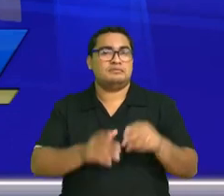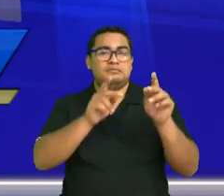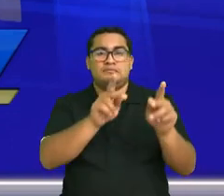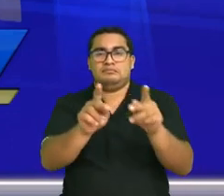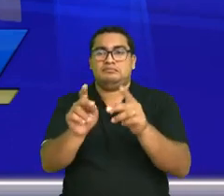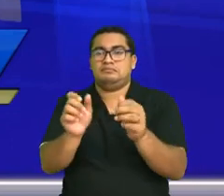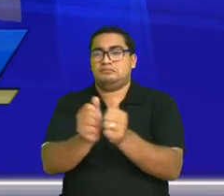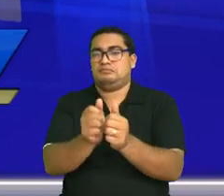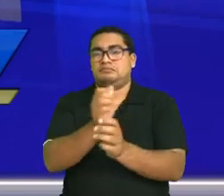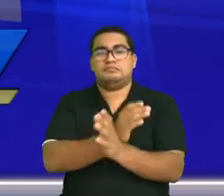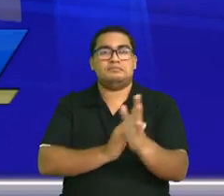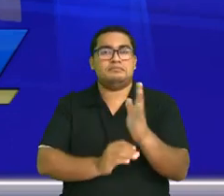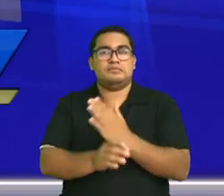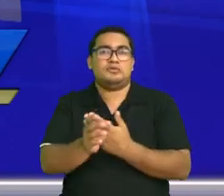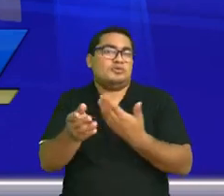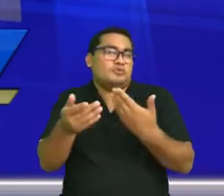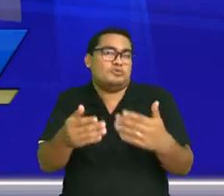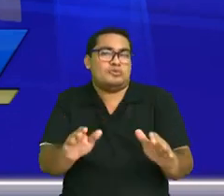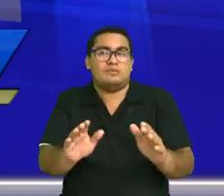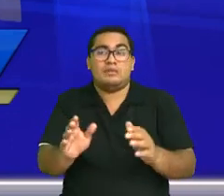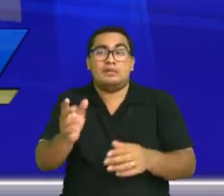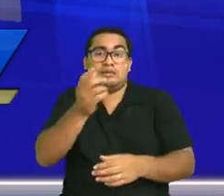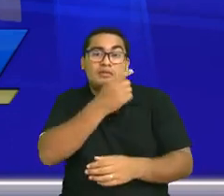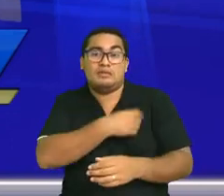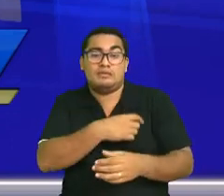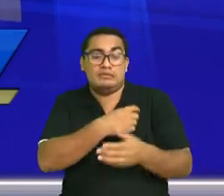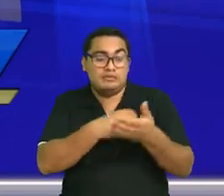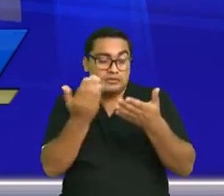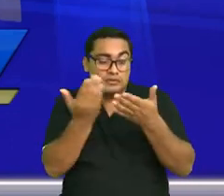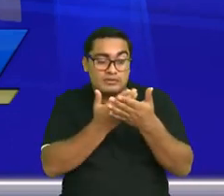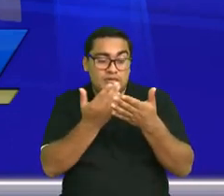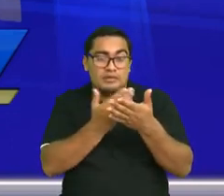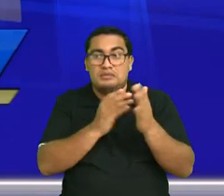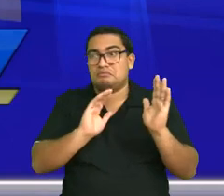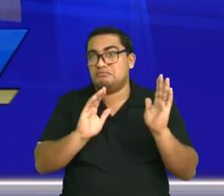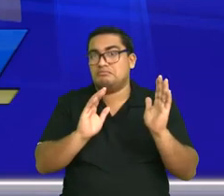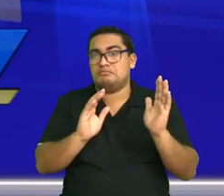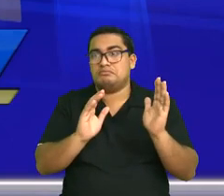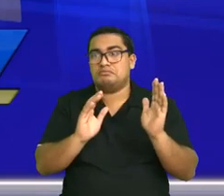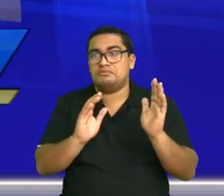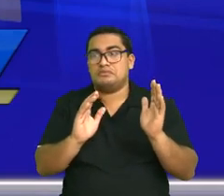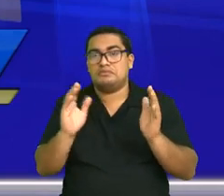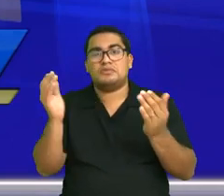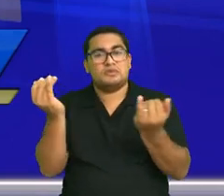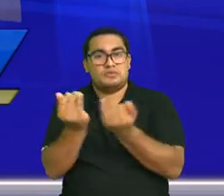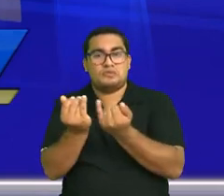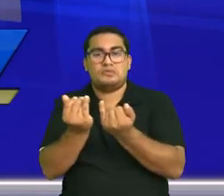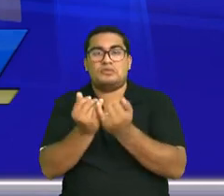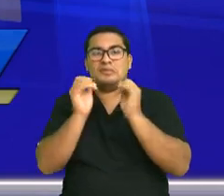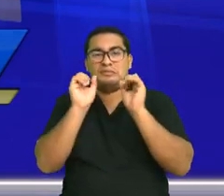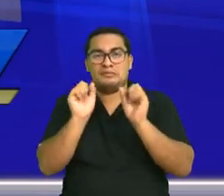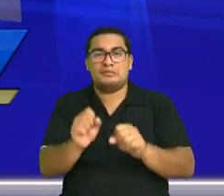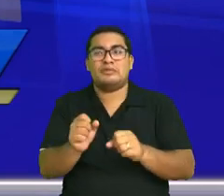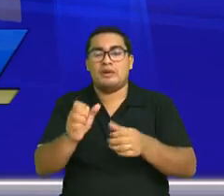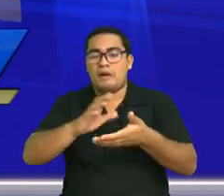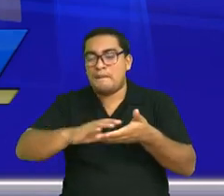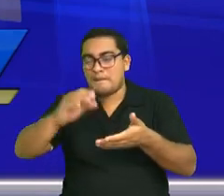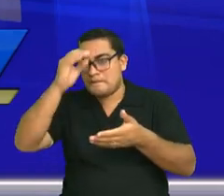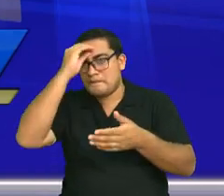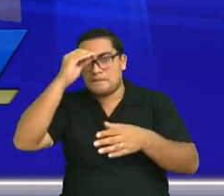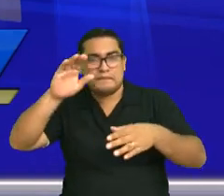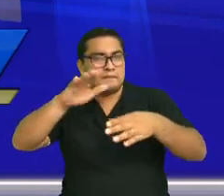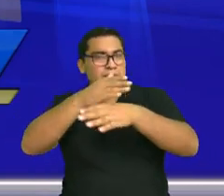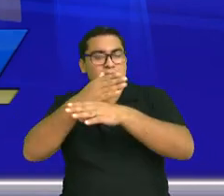después adquieren alguna herramienta para desarrollarse y pueden optar a un puesto de trabajo. Nosotros